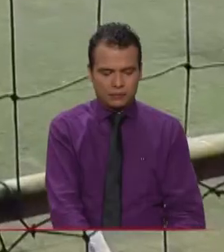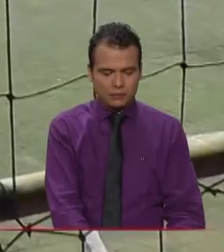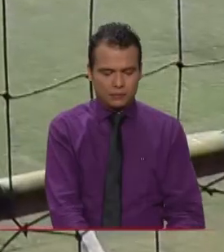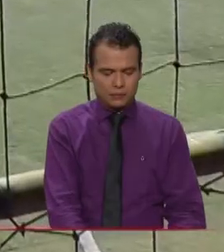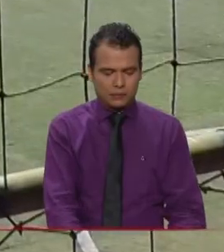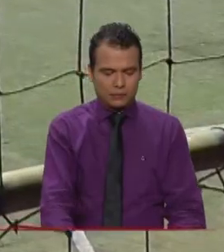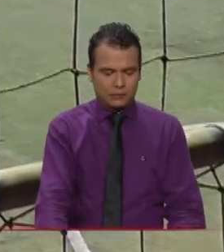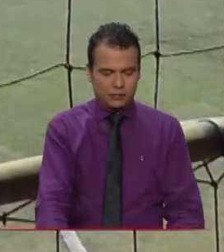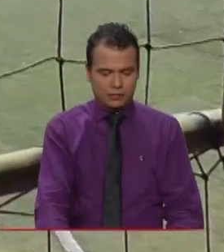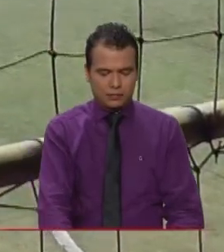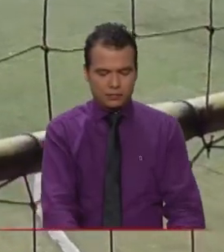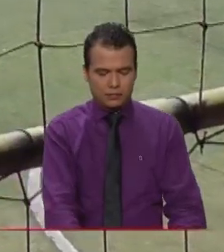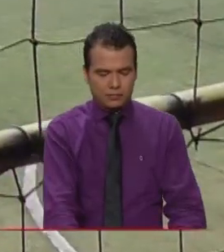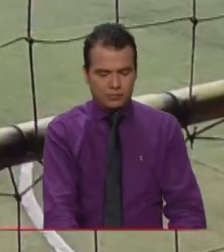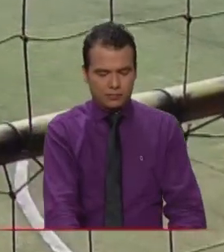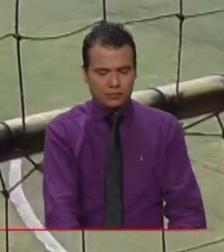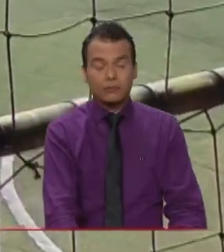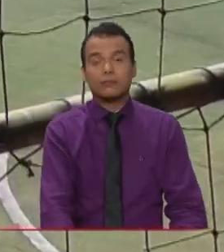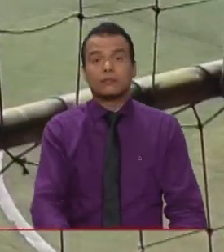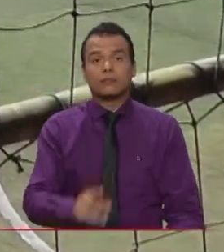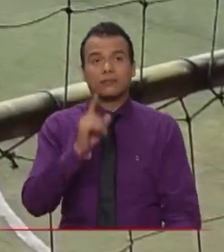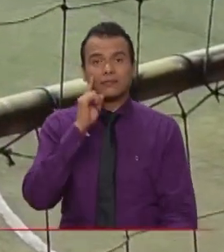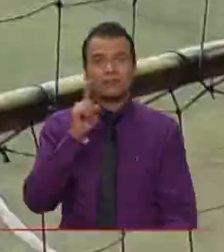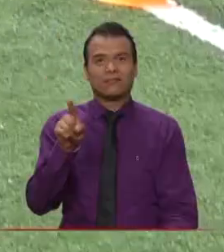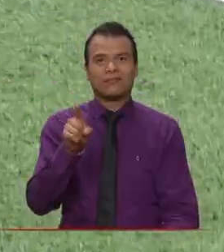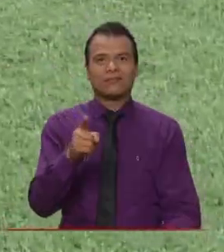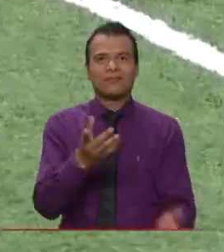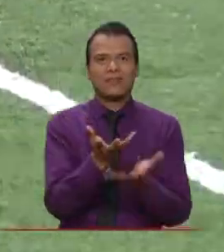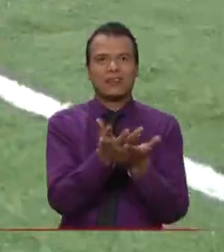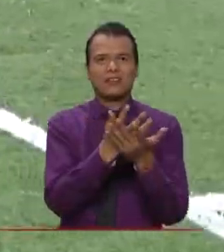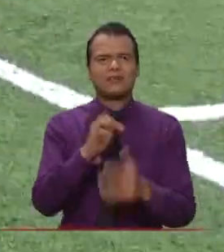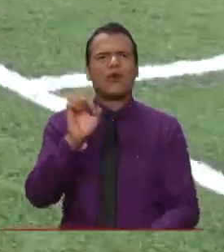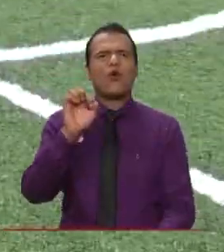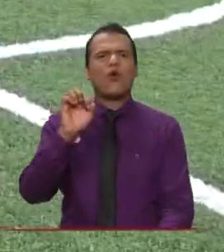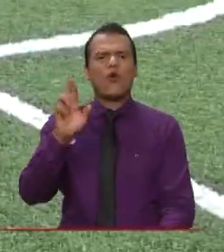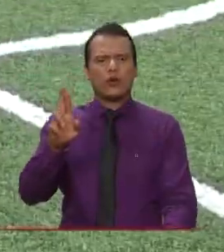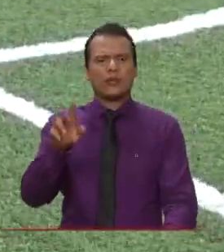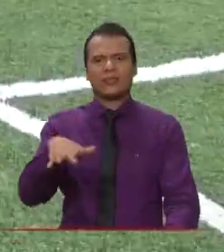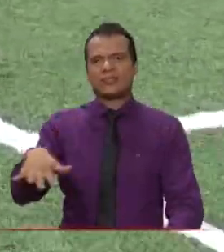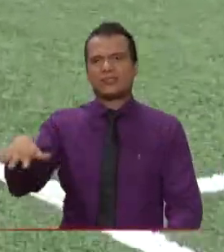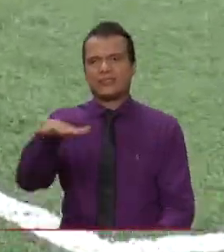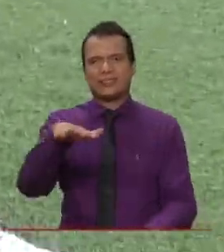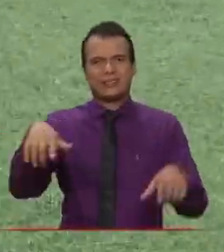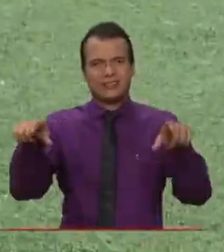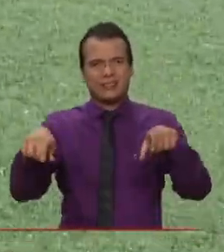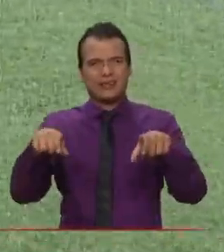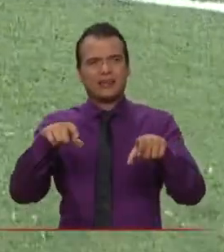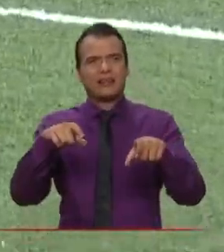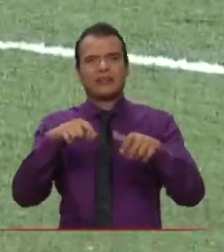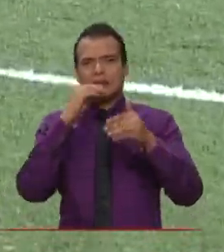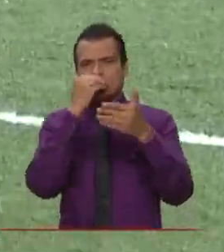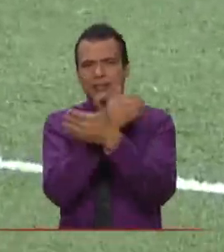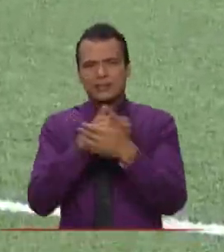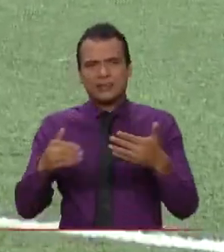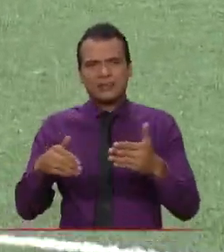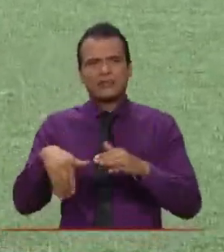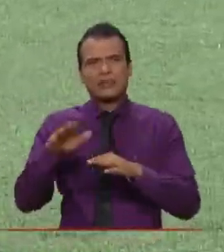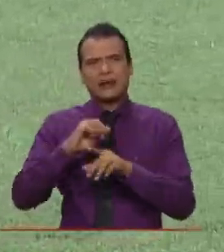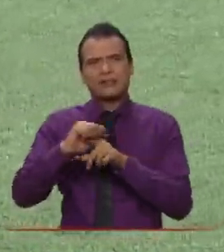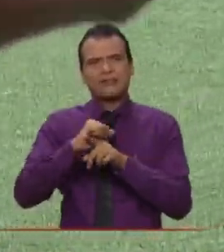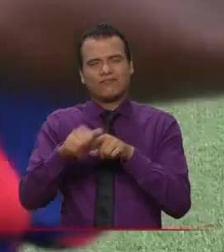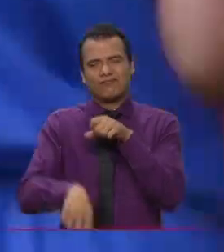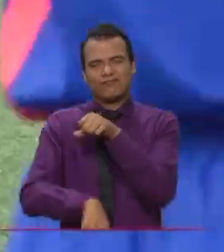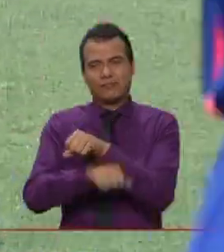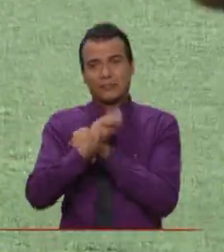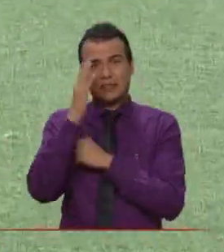En las canchas de Oapo, en el oriente de Quibdó, un sinnúmero de historias se entretejen alrededor de un balón y una pasión, el fútbol, que es además oportunidad